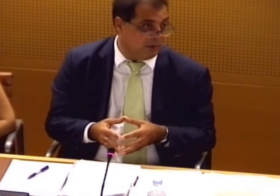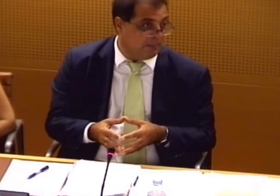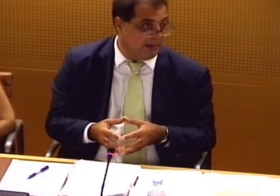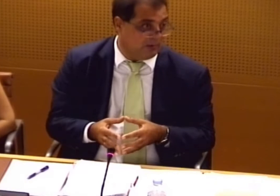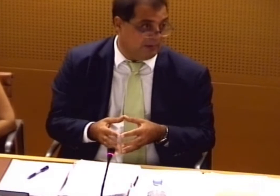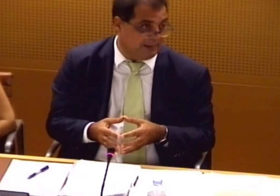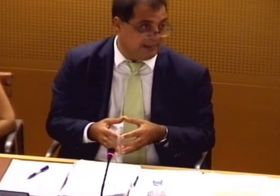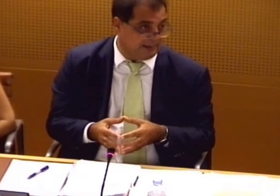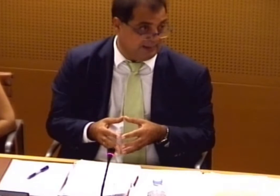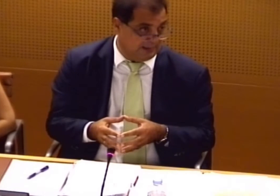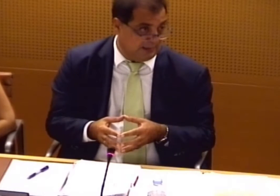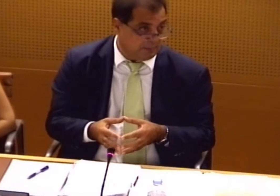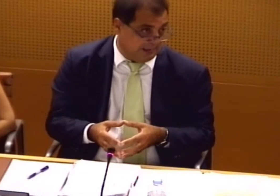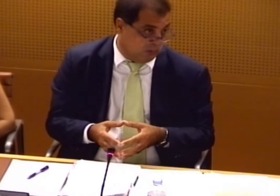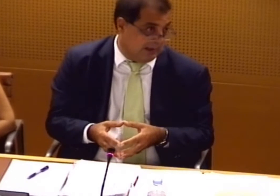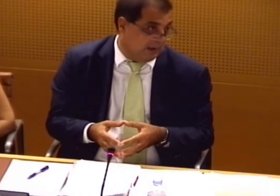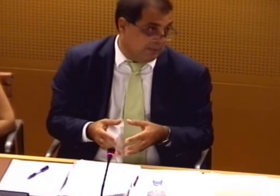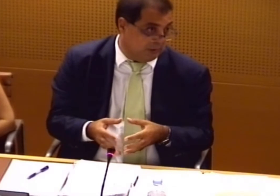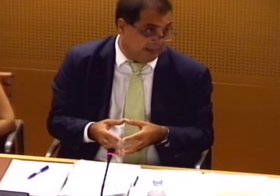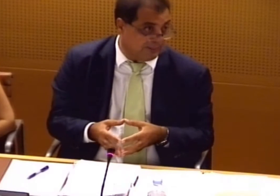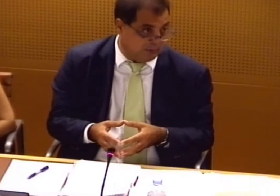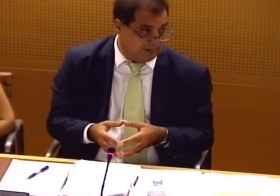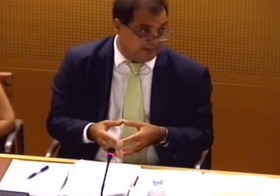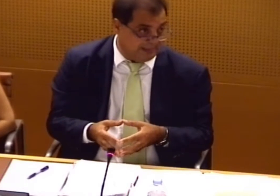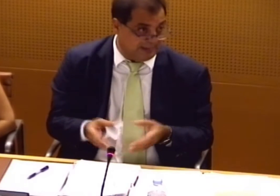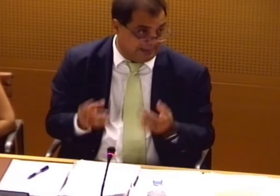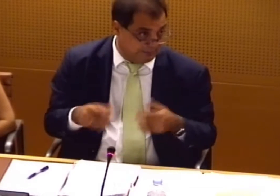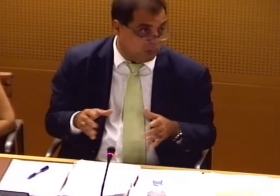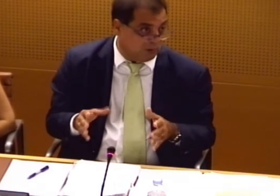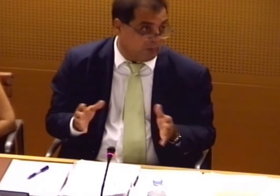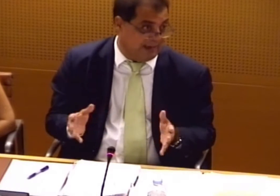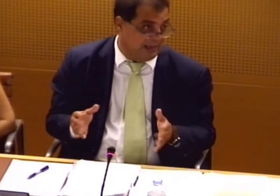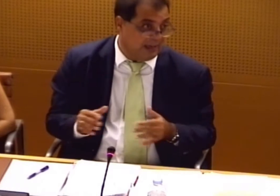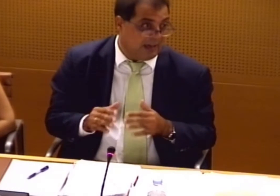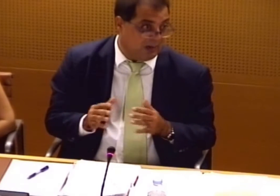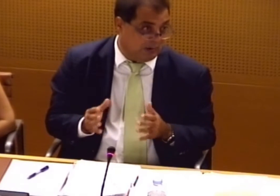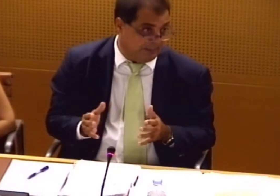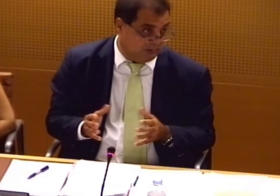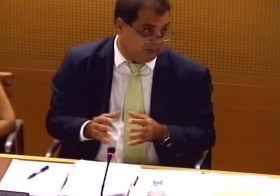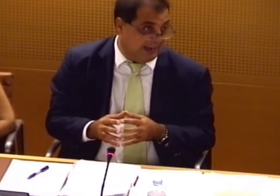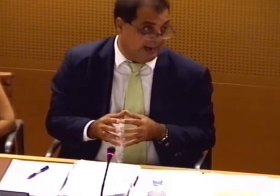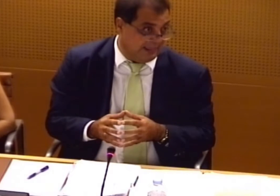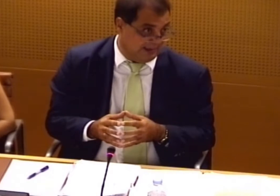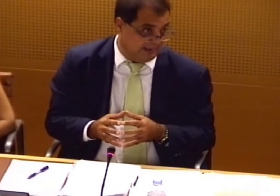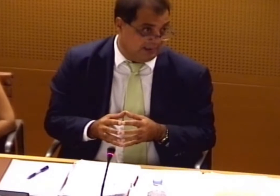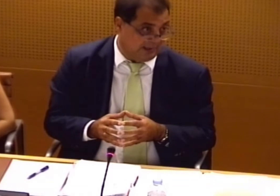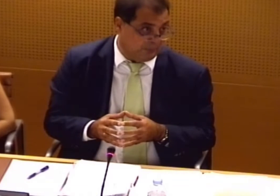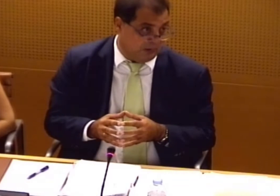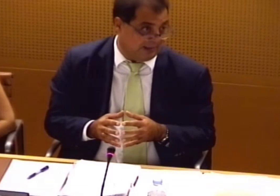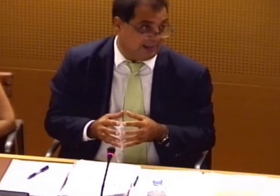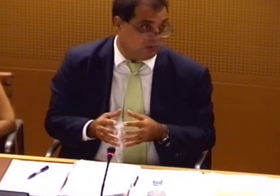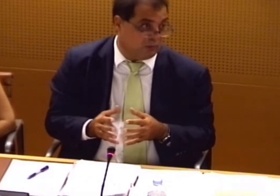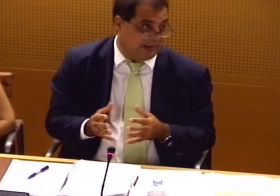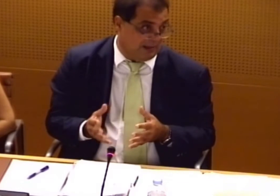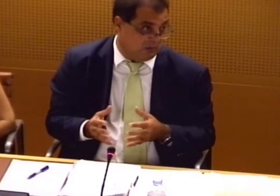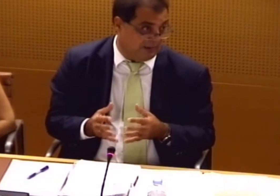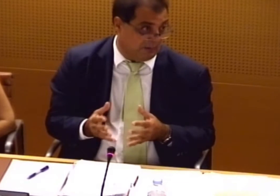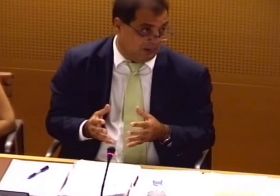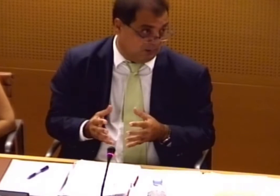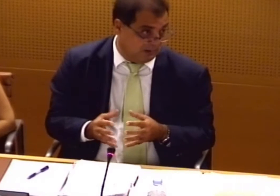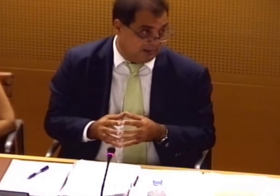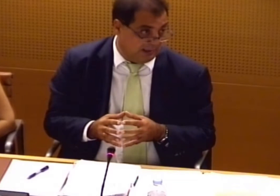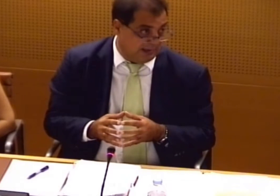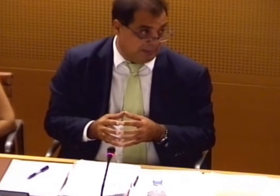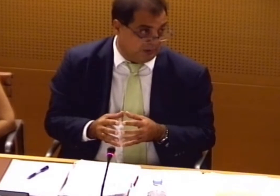definitiva tendríamos el pleno del mes siguiente para una hipotética aprobación definitiva, siempre y cuando hubiera algún aspecto de ilegalidad que pudiera ser subsanado